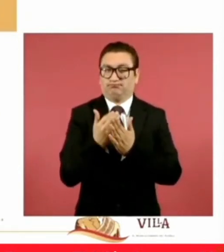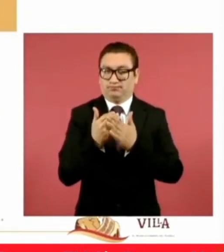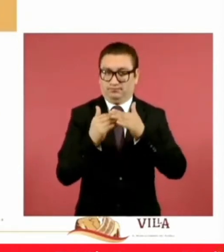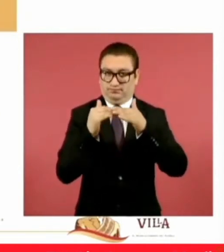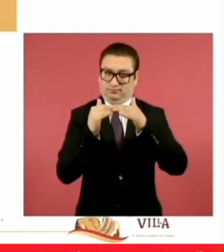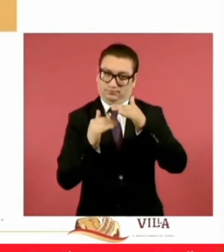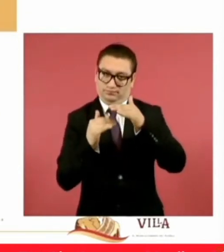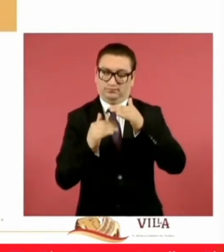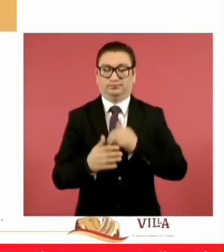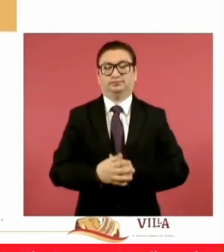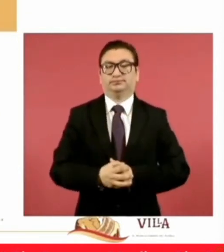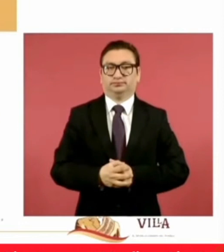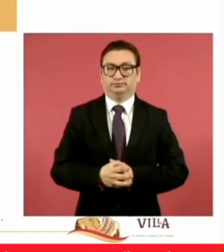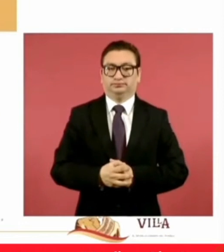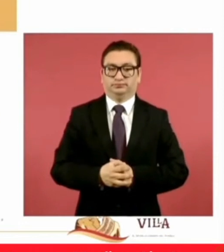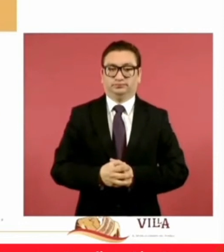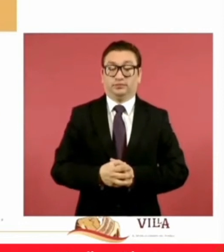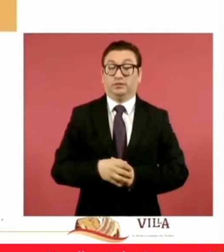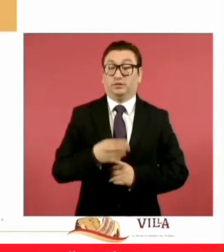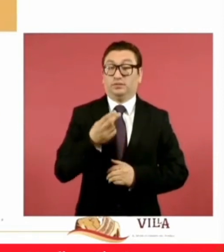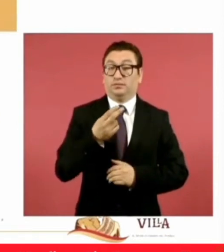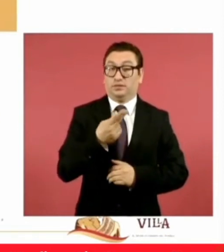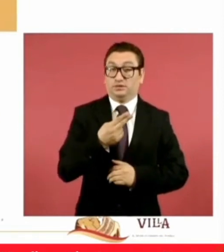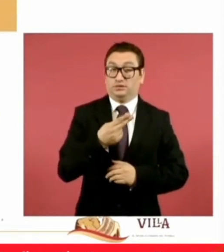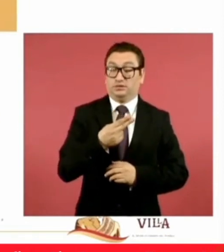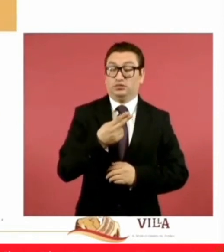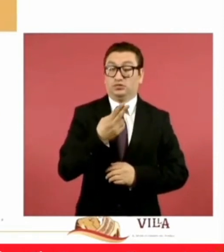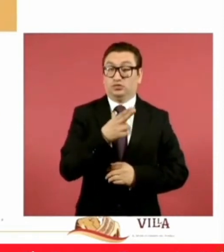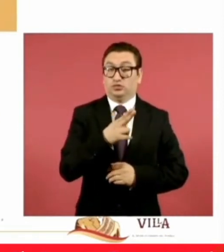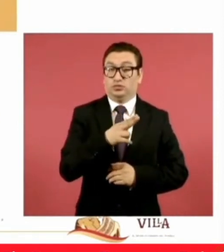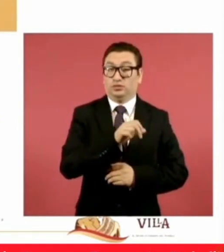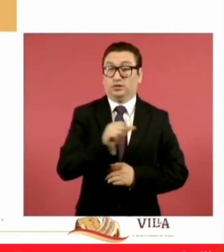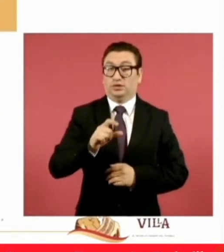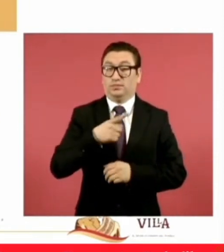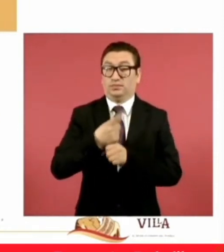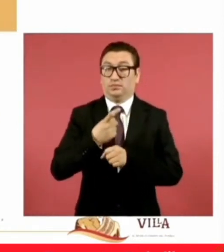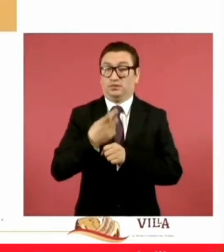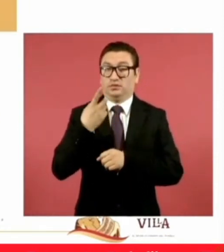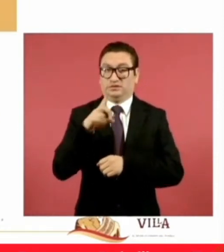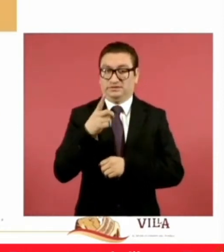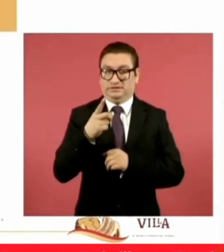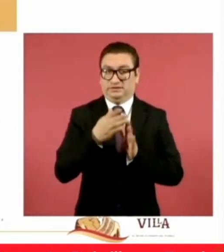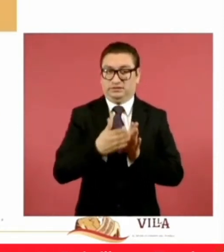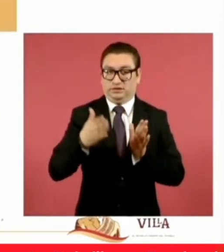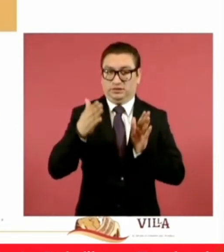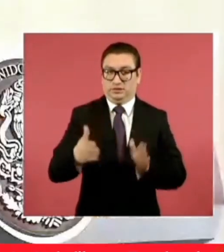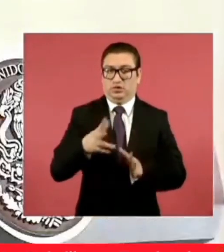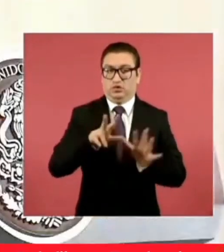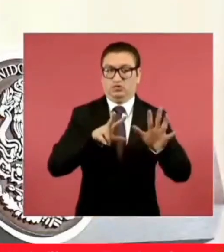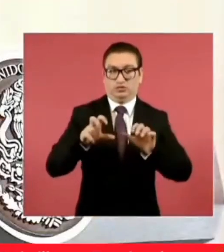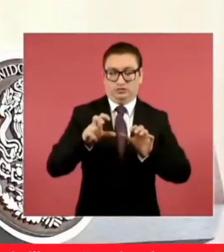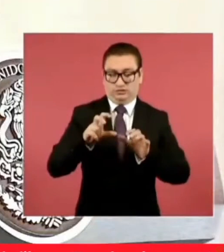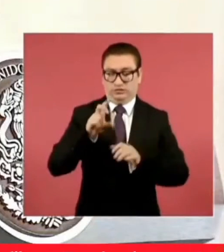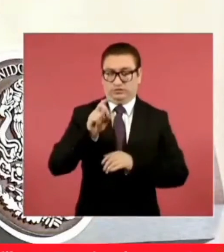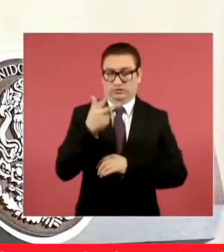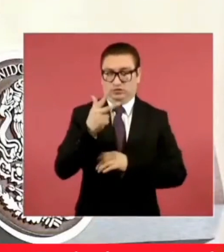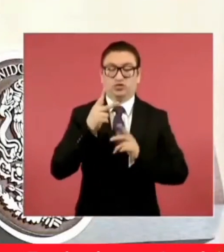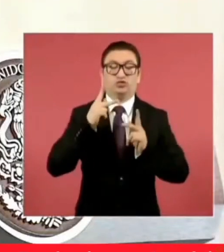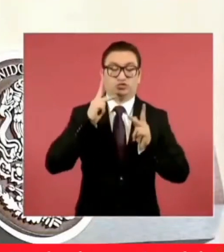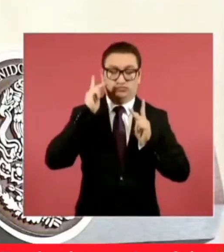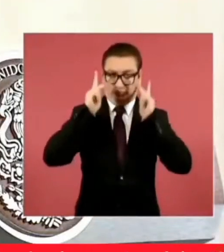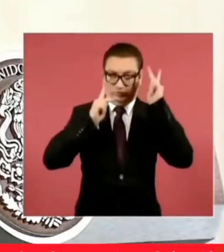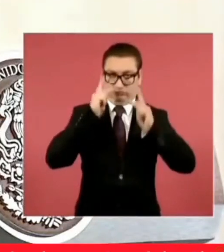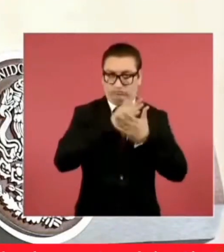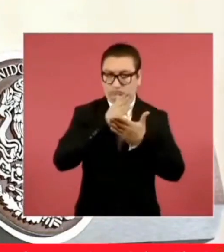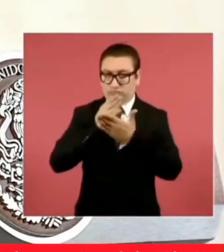precio máximo. Del 25 de noviembre al 1 de diciembre, de las 838 verificaciones ya